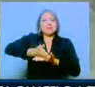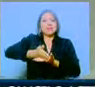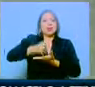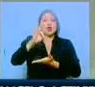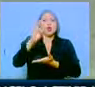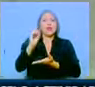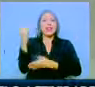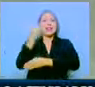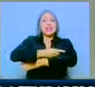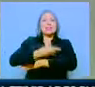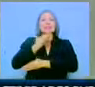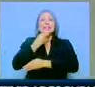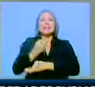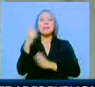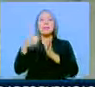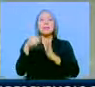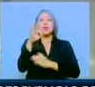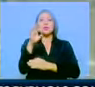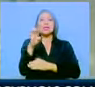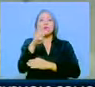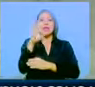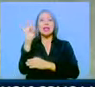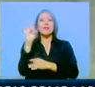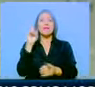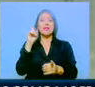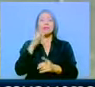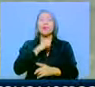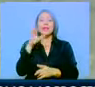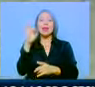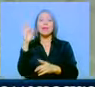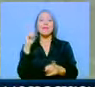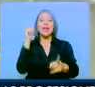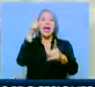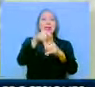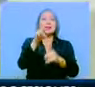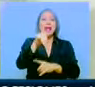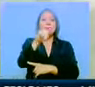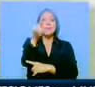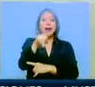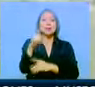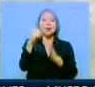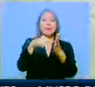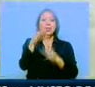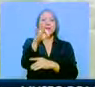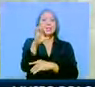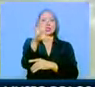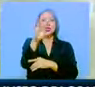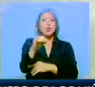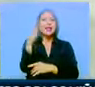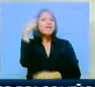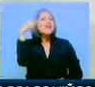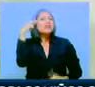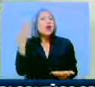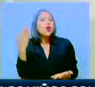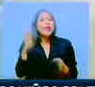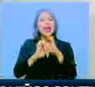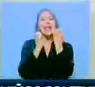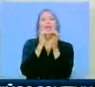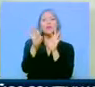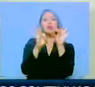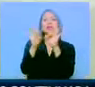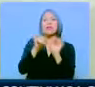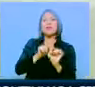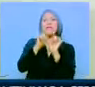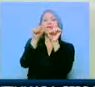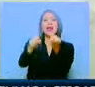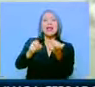desde diciembre de 1949 hasta su reanudación en marzo de 1950. El motivo, la selección se fue a jugar el campeonato centroamericano